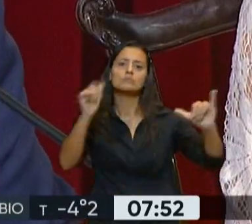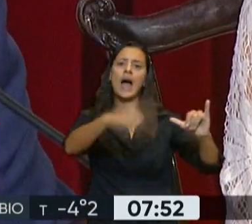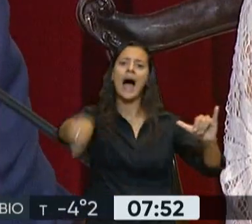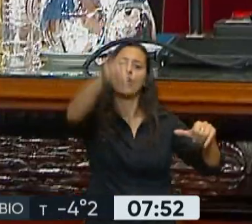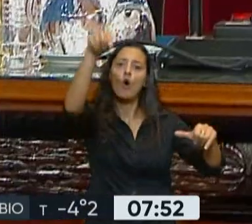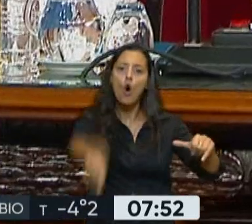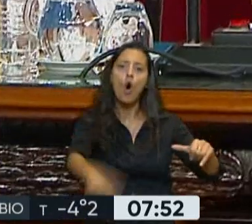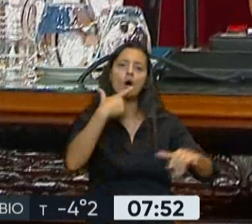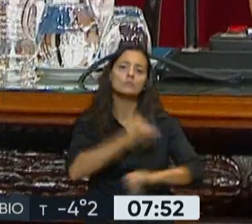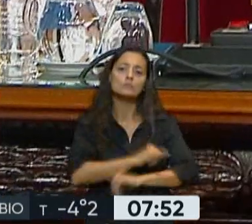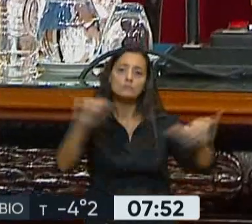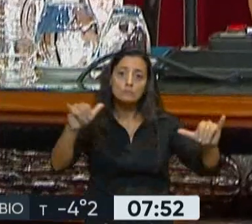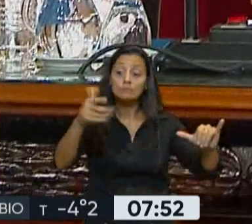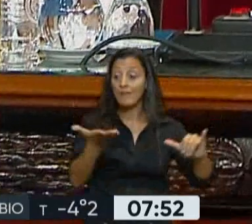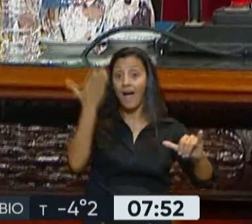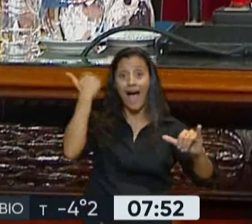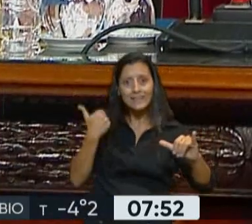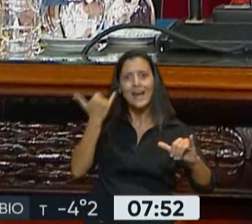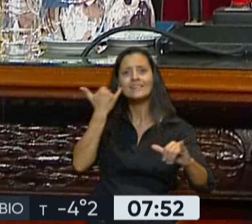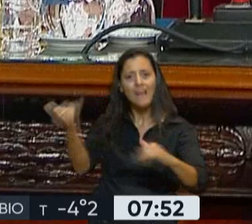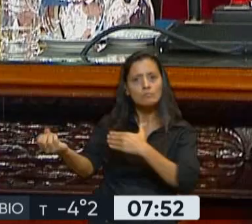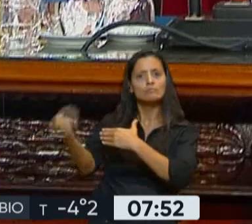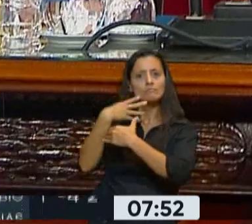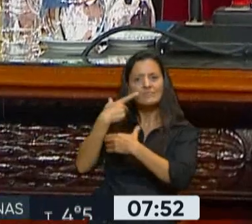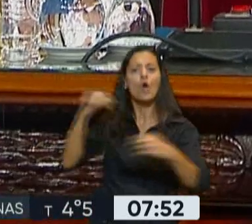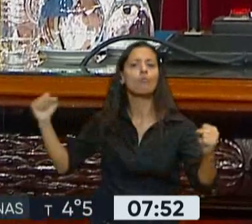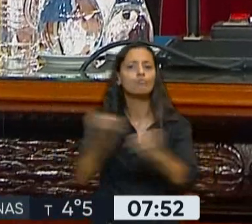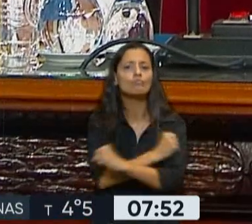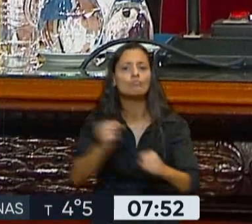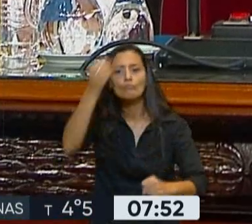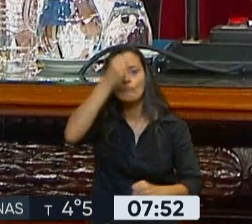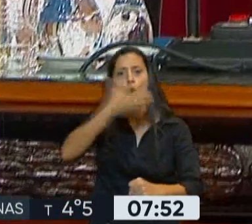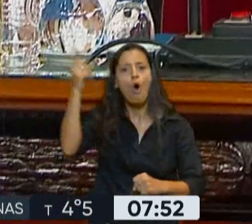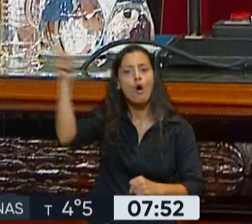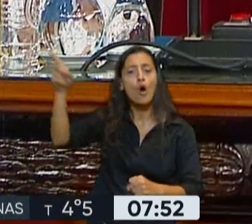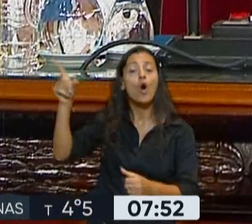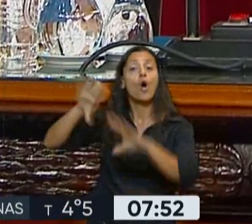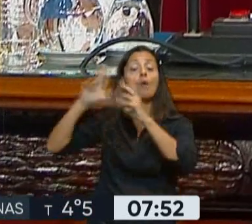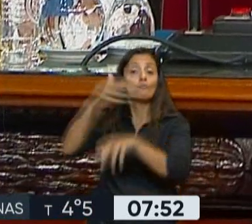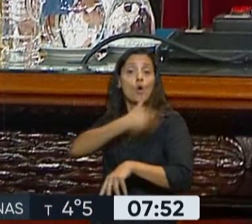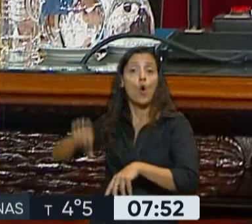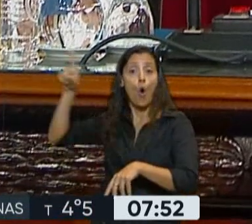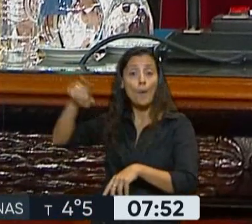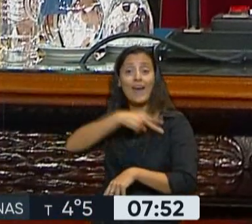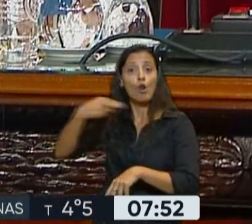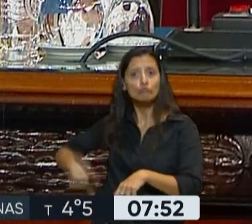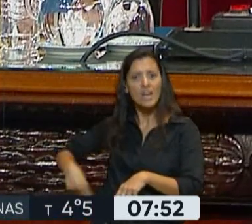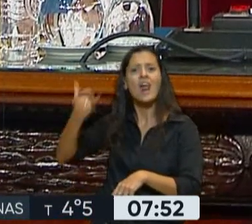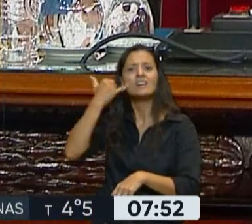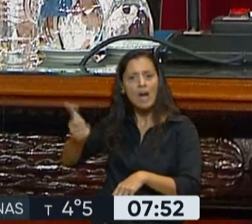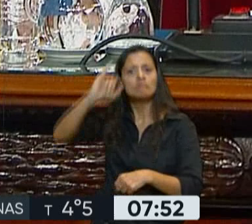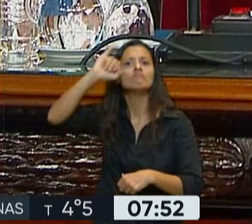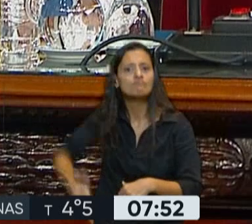Anunciarles hoy que ayer he recibido la confirmación del gobierno chino de que han accedido a nuestro